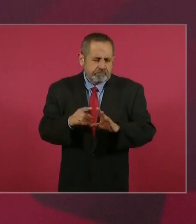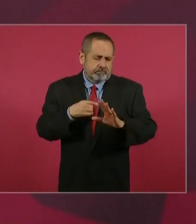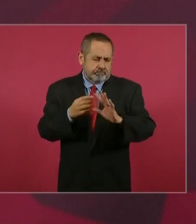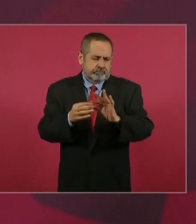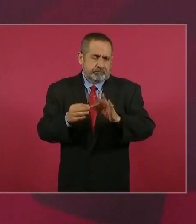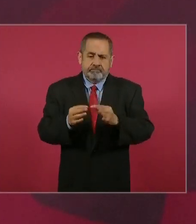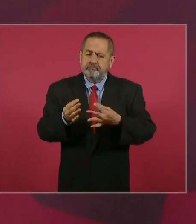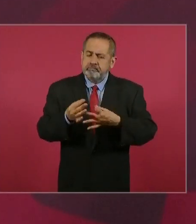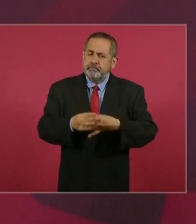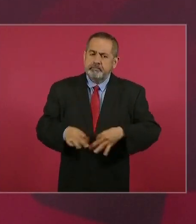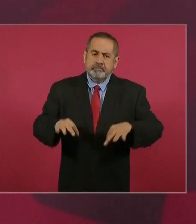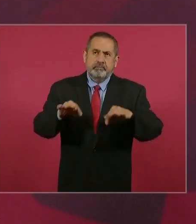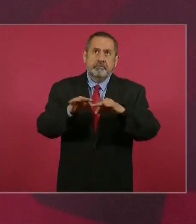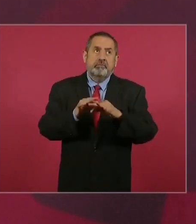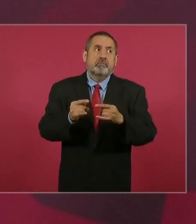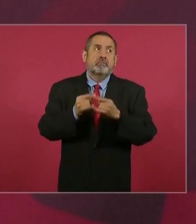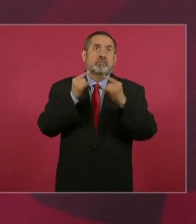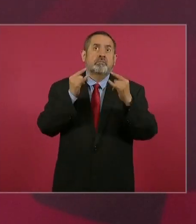importante